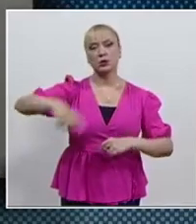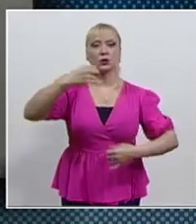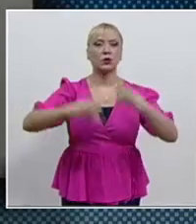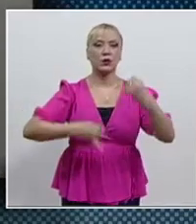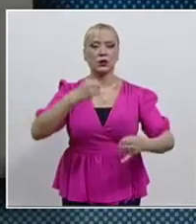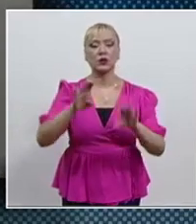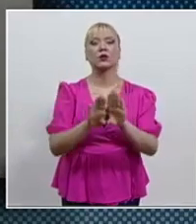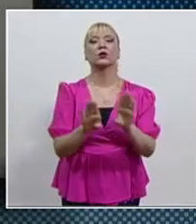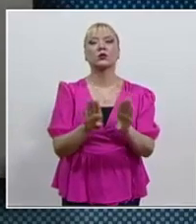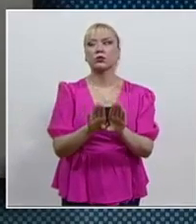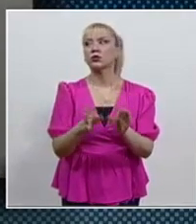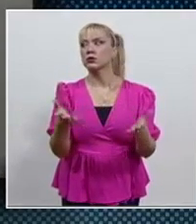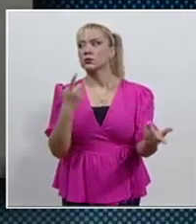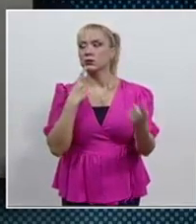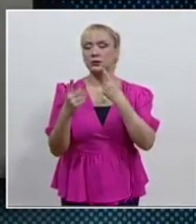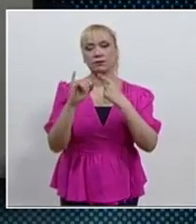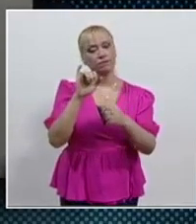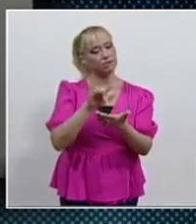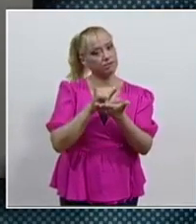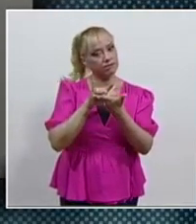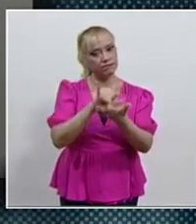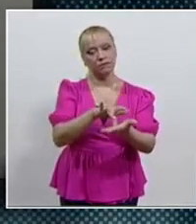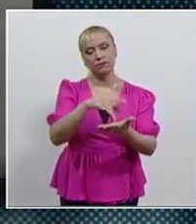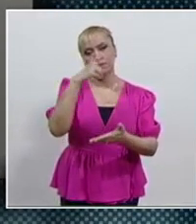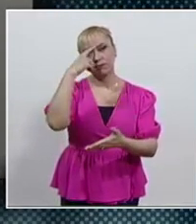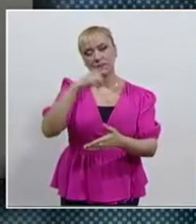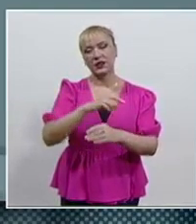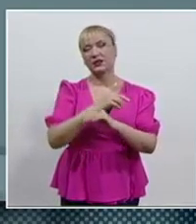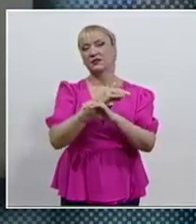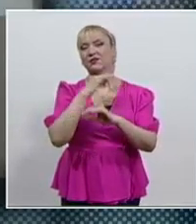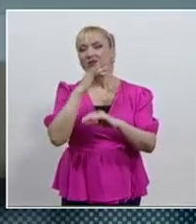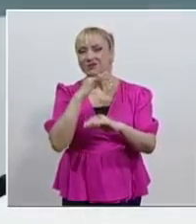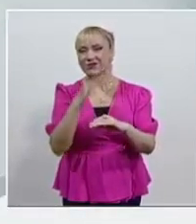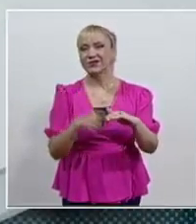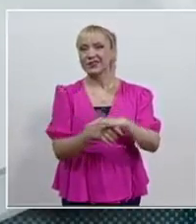el apoyo de la Secretaría Ejecutiva del Sistema Estatal Anticorrupción.